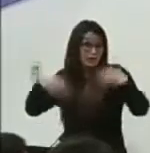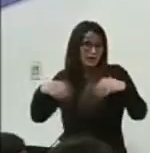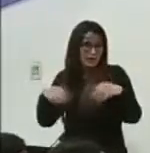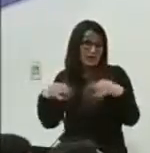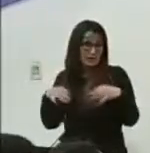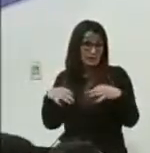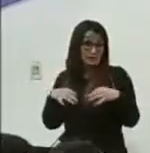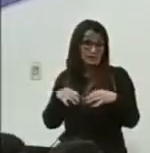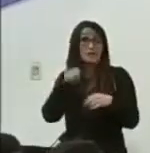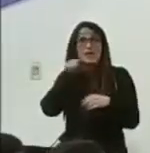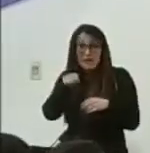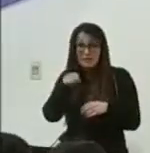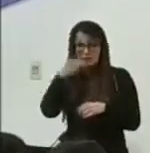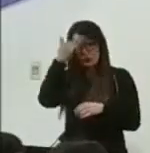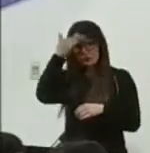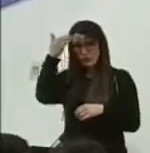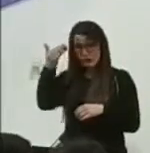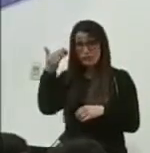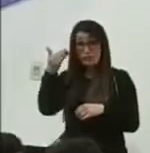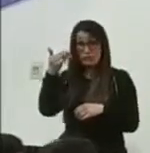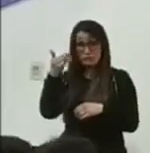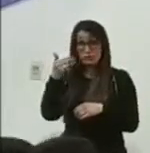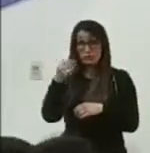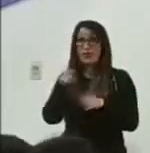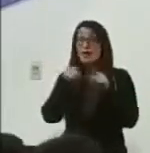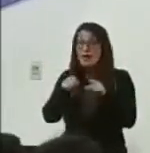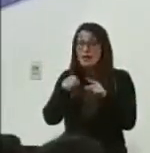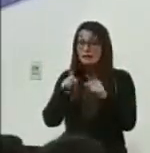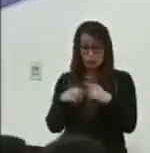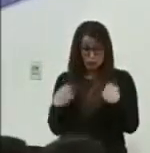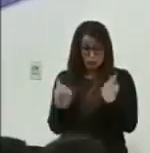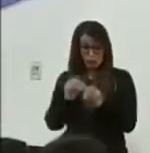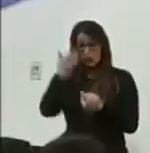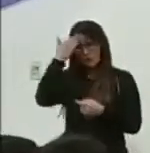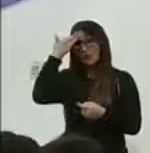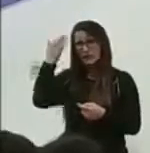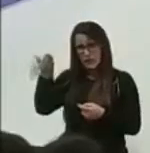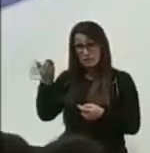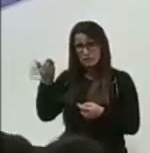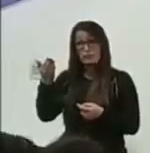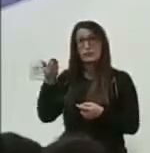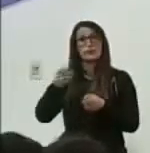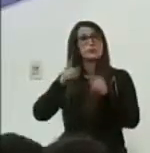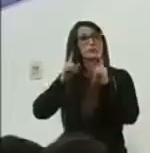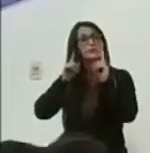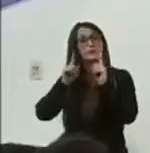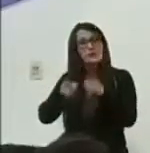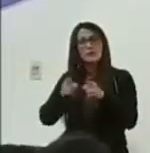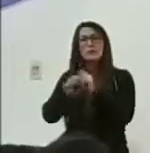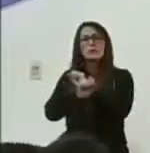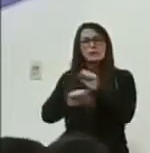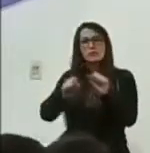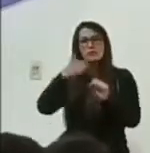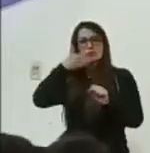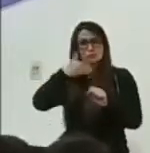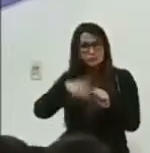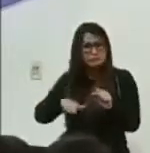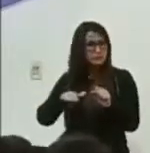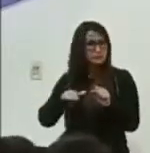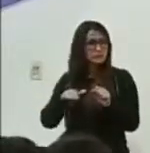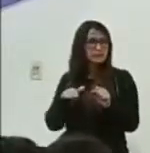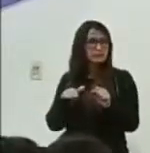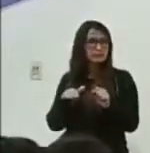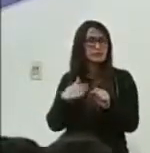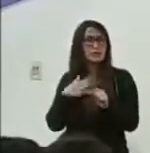eso es Frente Amplio. Eso es nuestro Frente Amplio. Y también entender, a mí